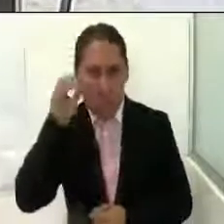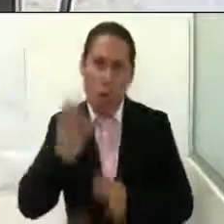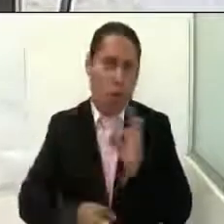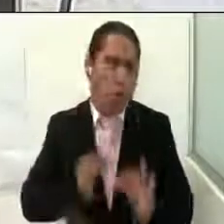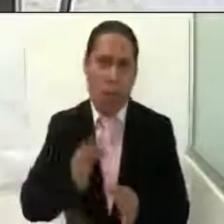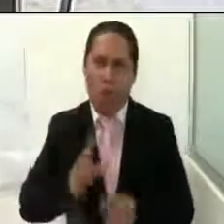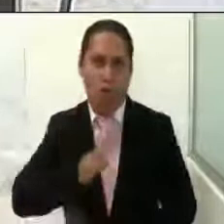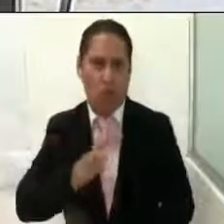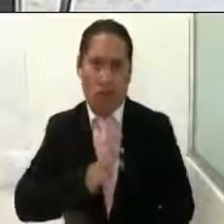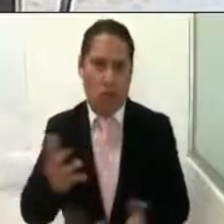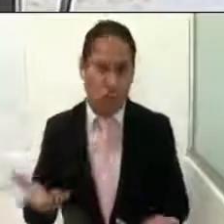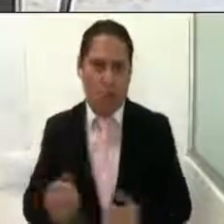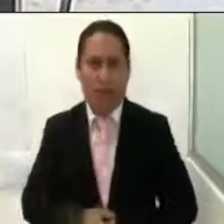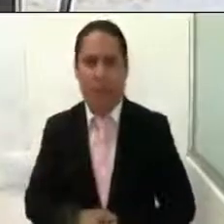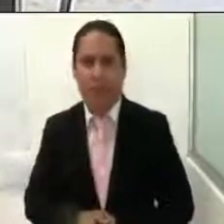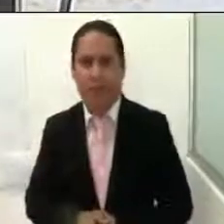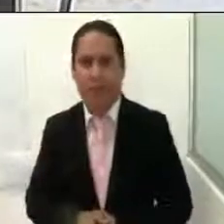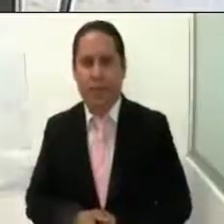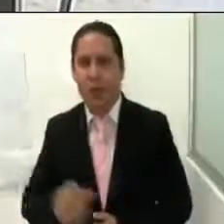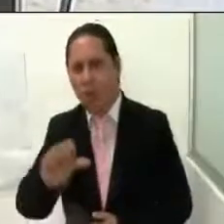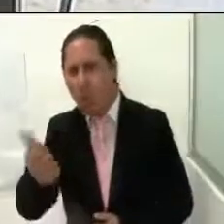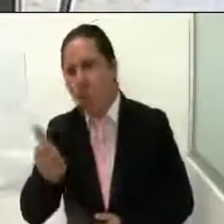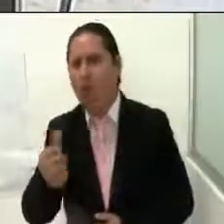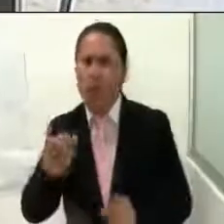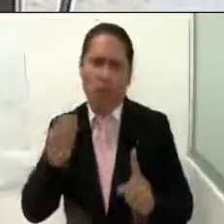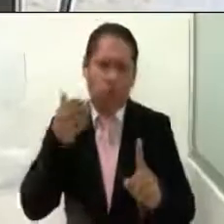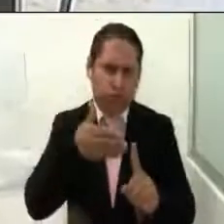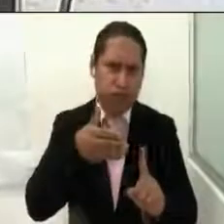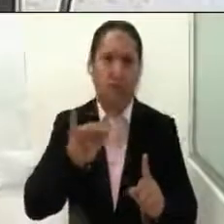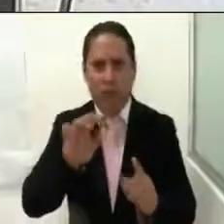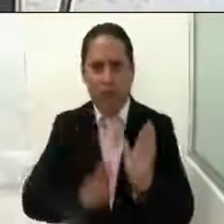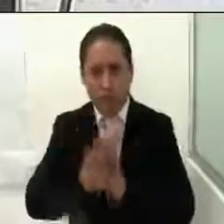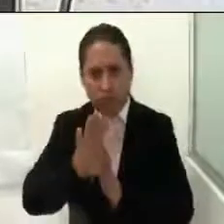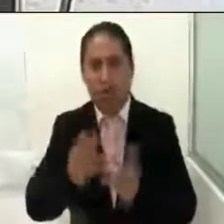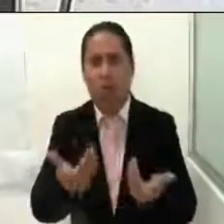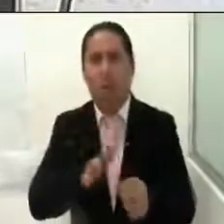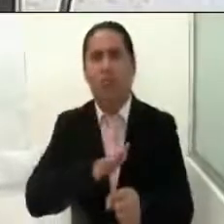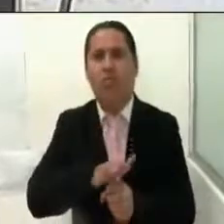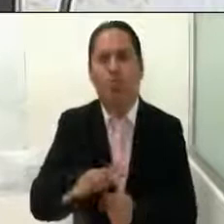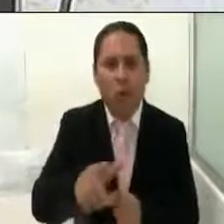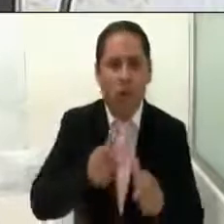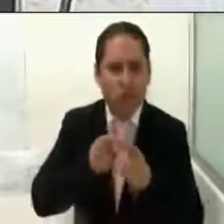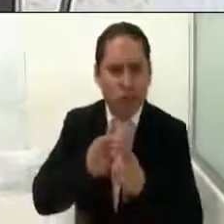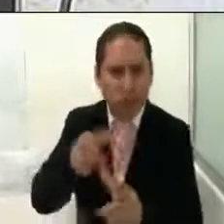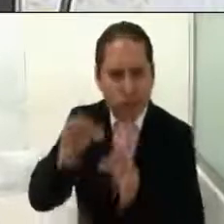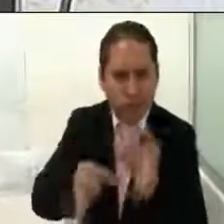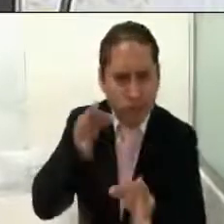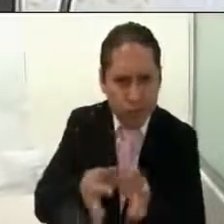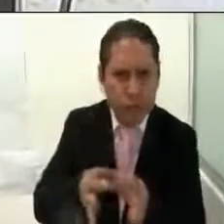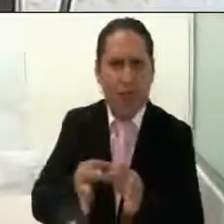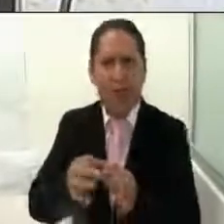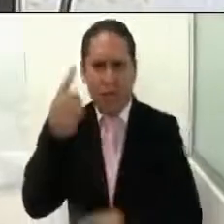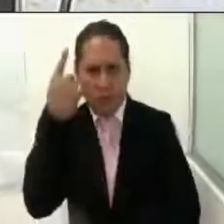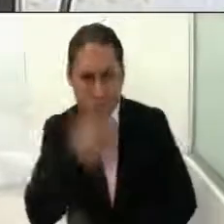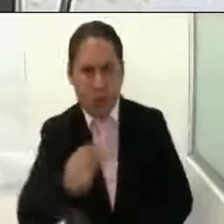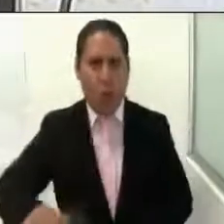función en otro aspecto es importante destacar y siguiendo de manera puntual y exacta la instrucción del ejecutivo